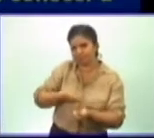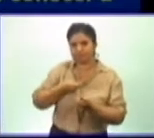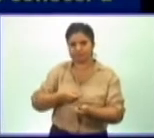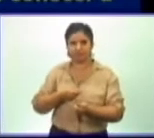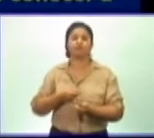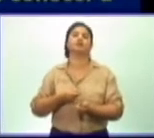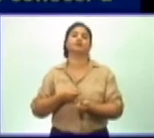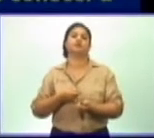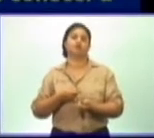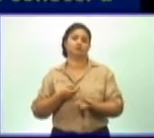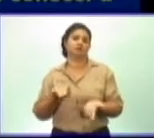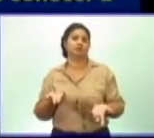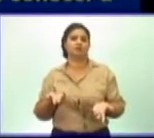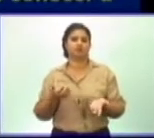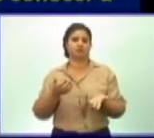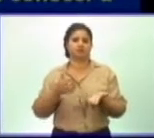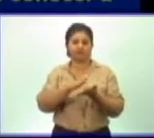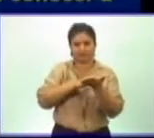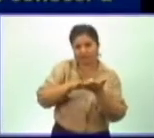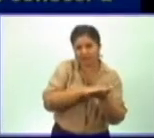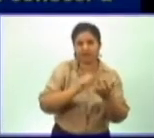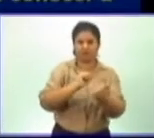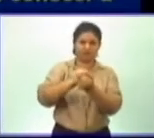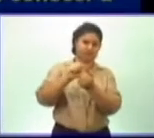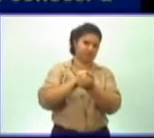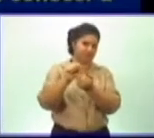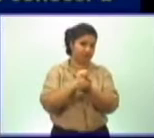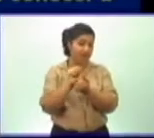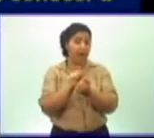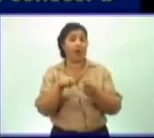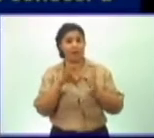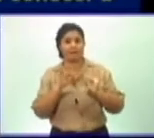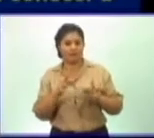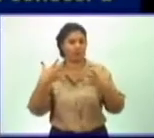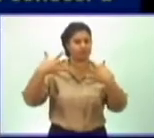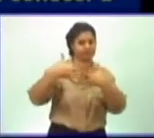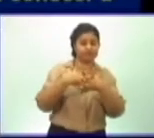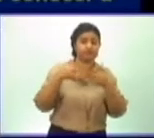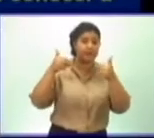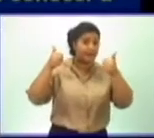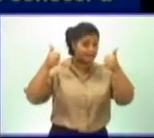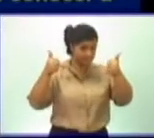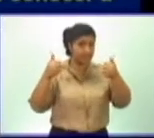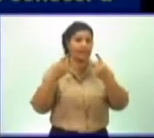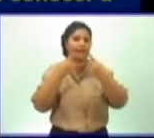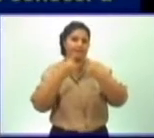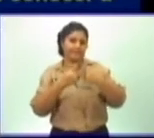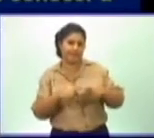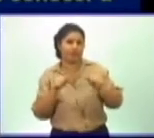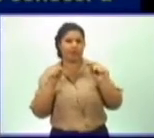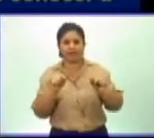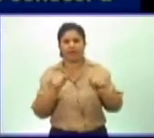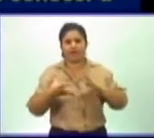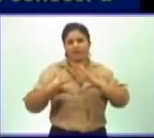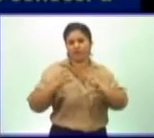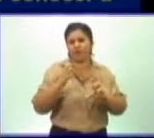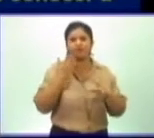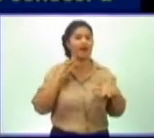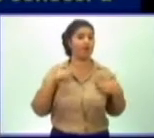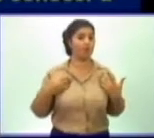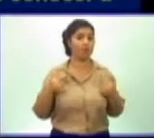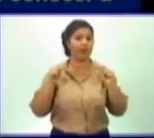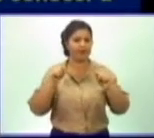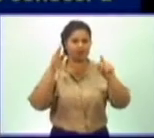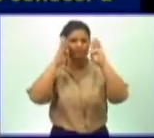mantiene buenas relaciones con toda la familia y los defiende, como ustedes pudieron observar. Demuestra una actitud alerta y combativa